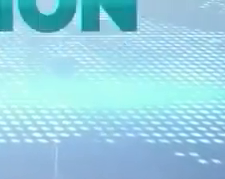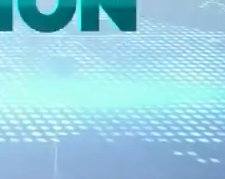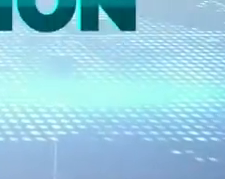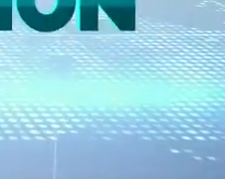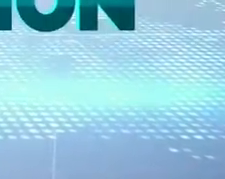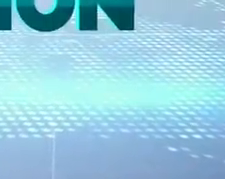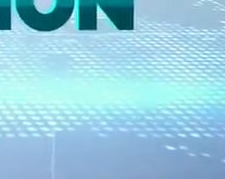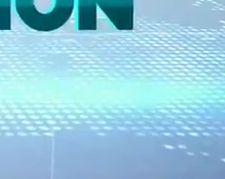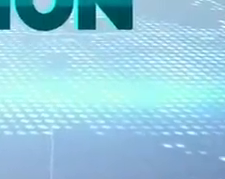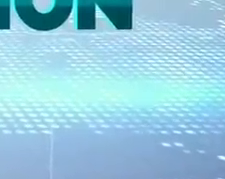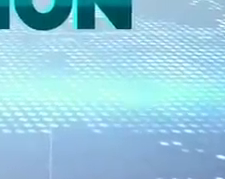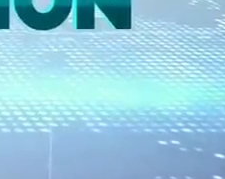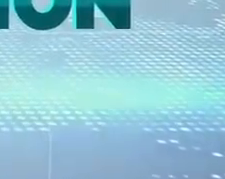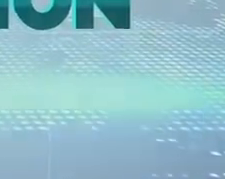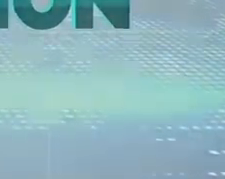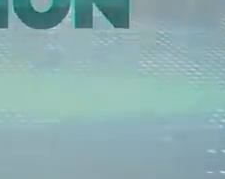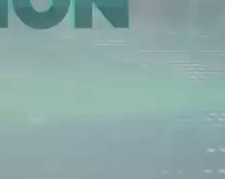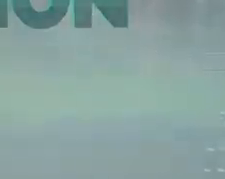melilla